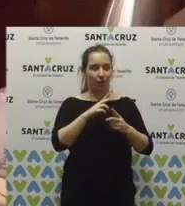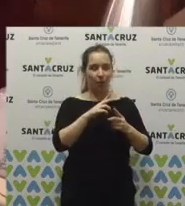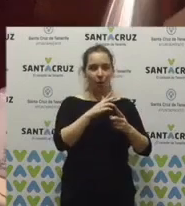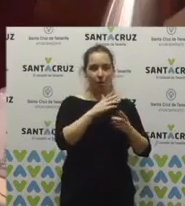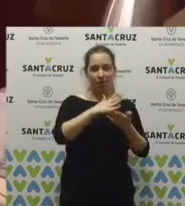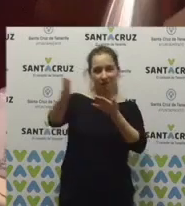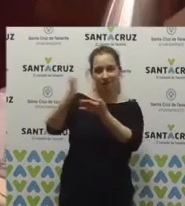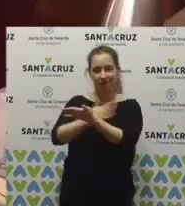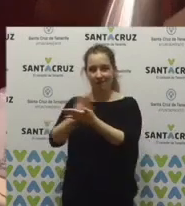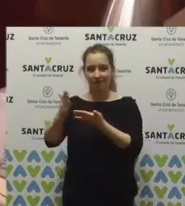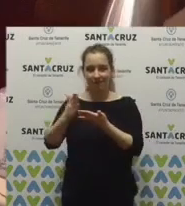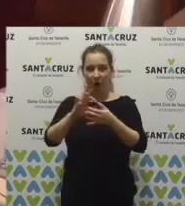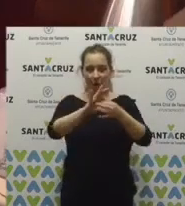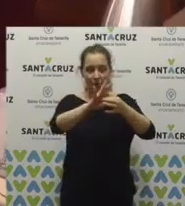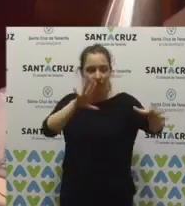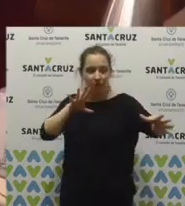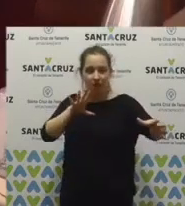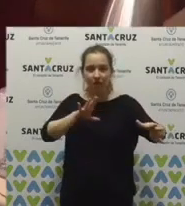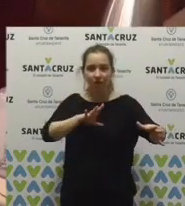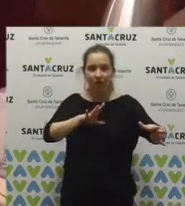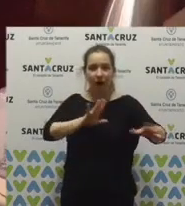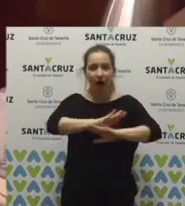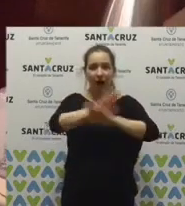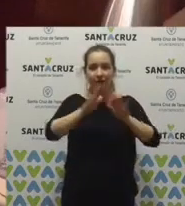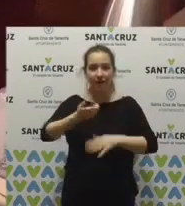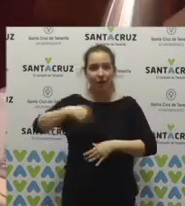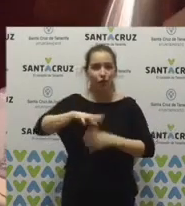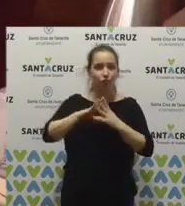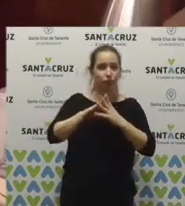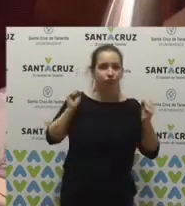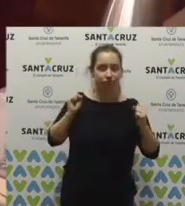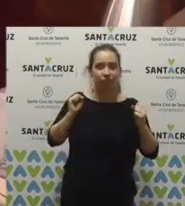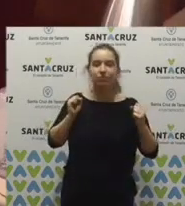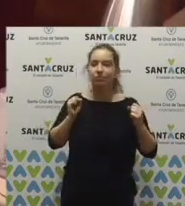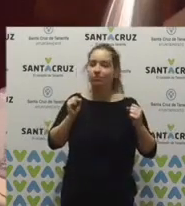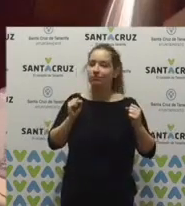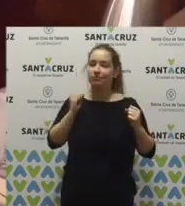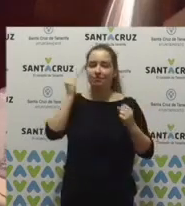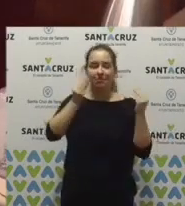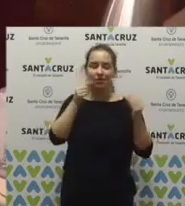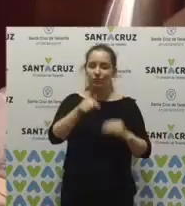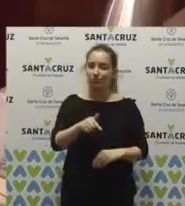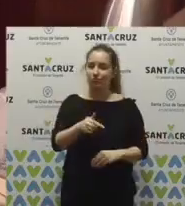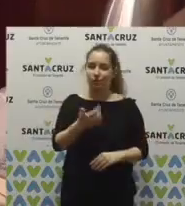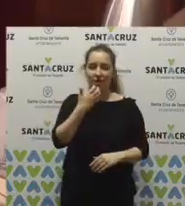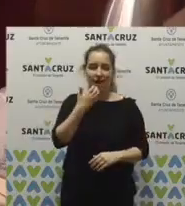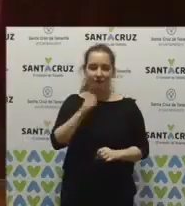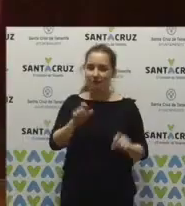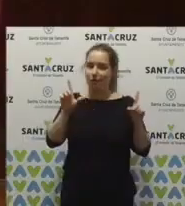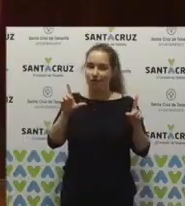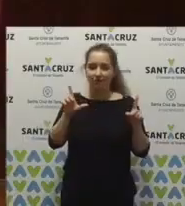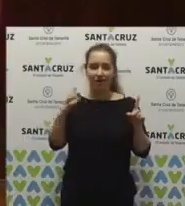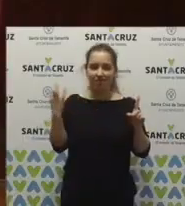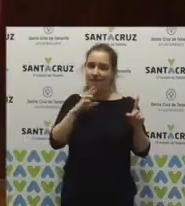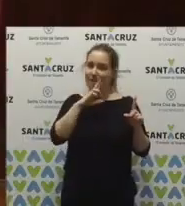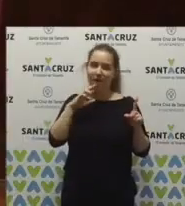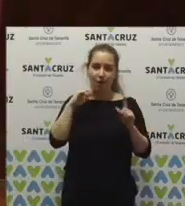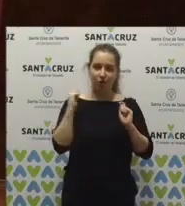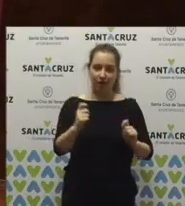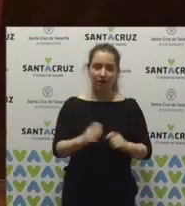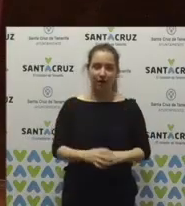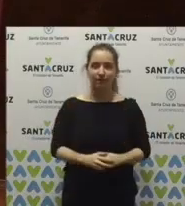documento tan importante creo que es una elección que todos los que estamos aquí deberemos y debemos poner en valor insisto